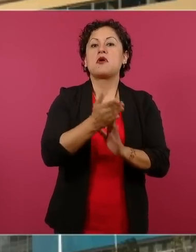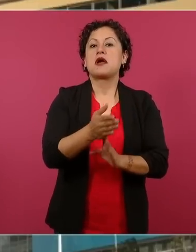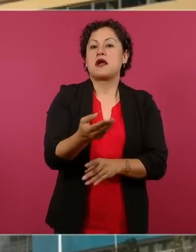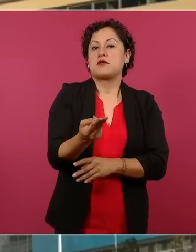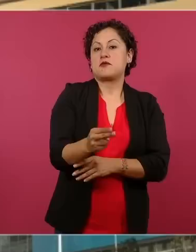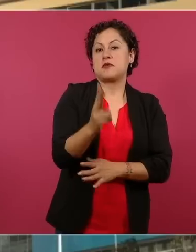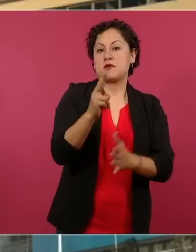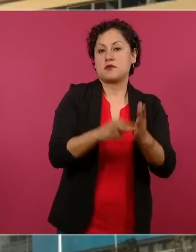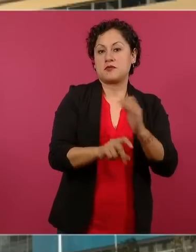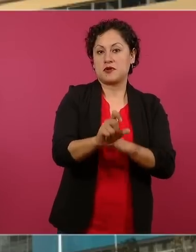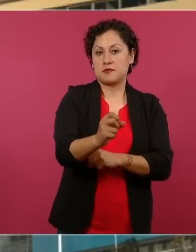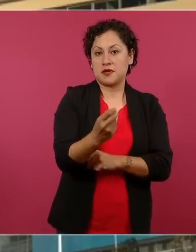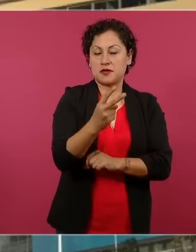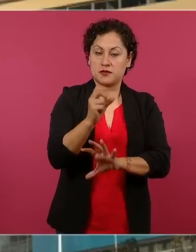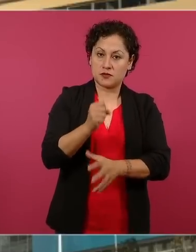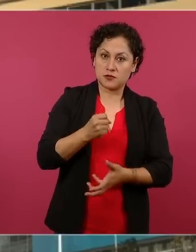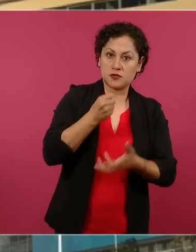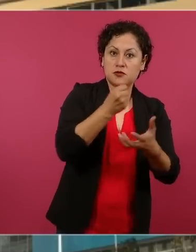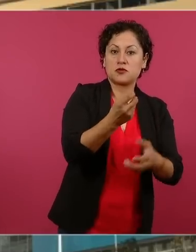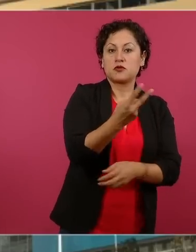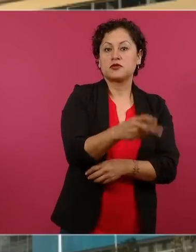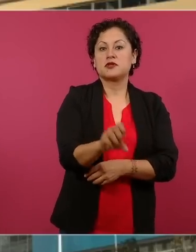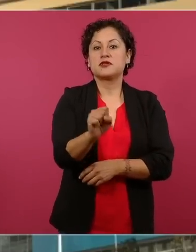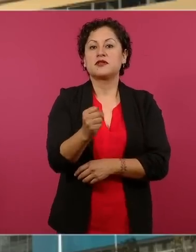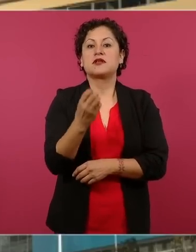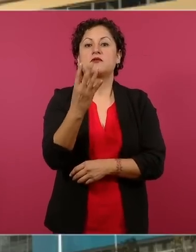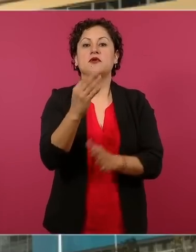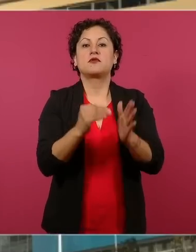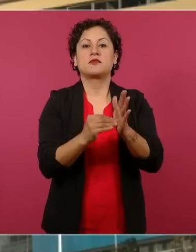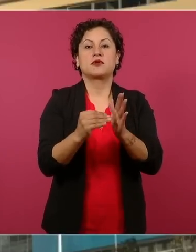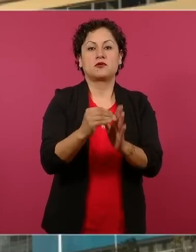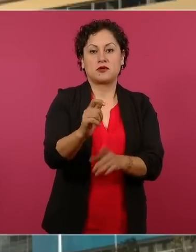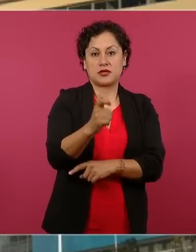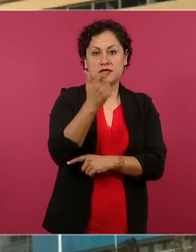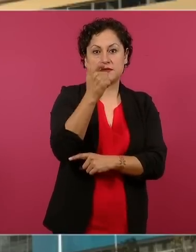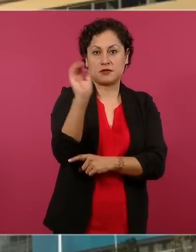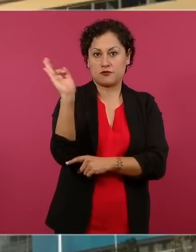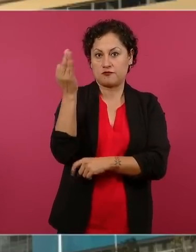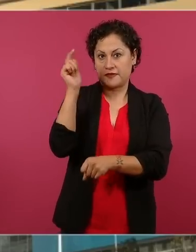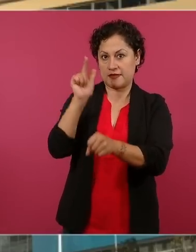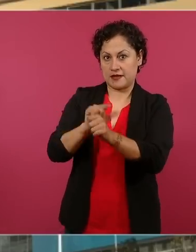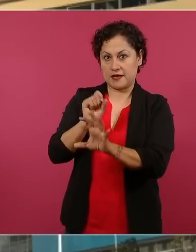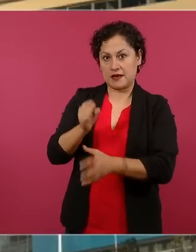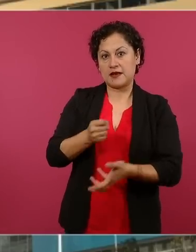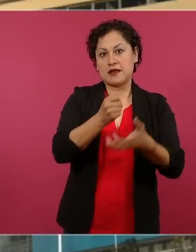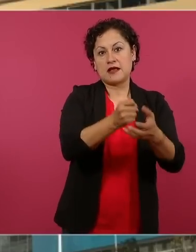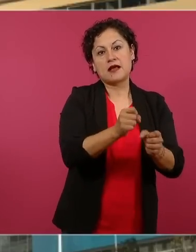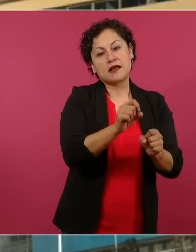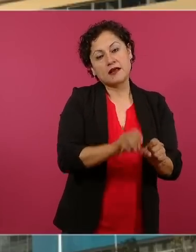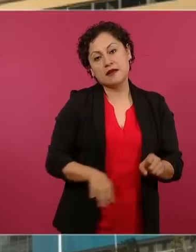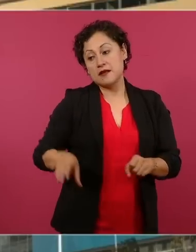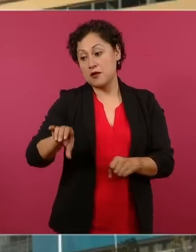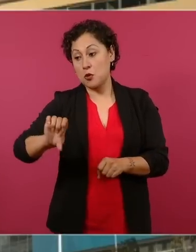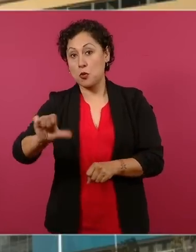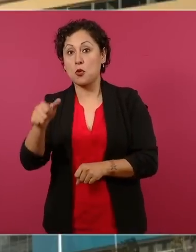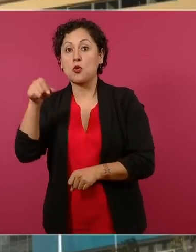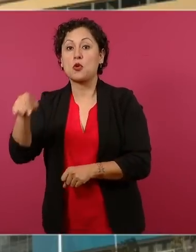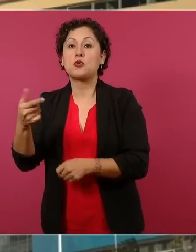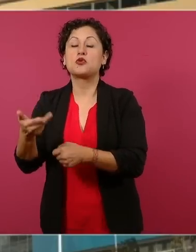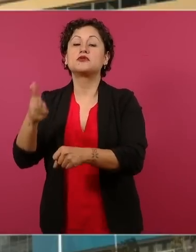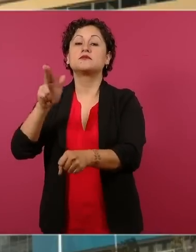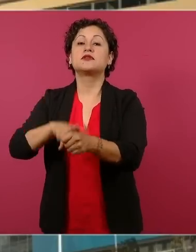de 664 millones de pesos del gobierno federal y adicionalmente también se puso en operación el Hospital General Miguel